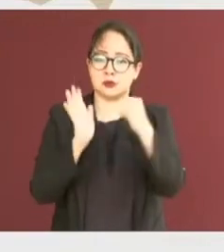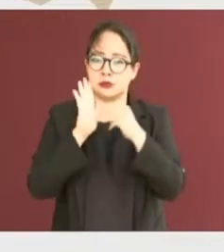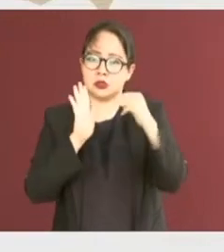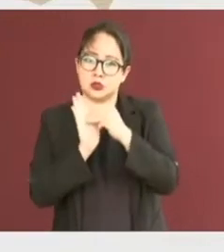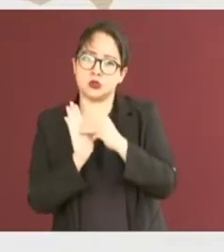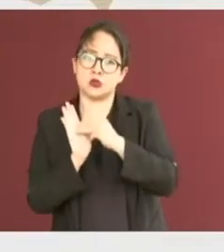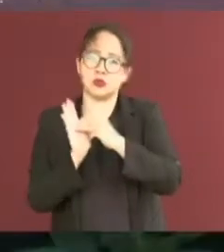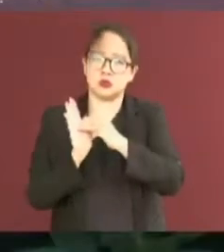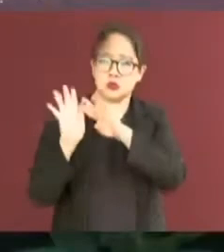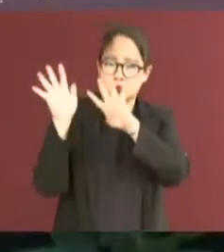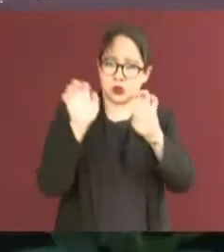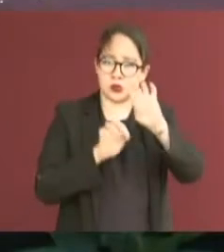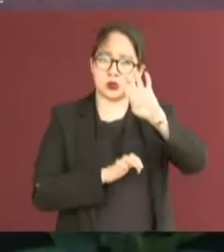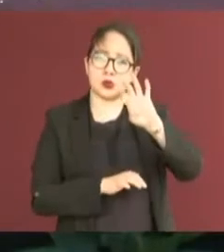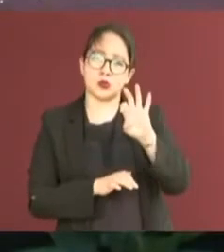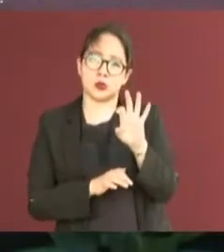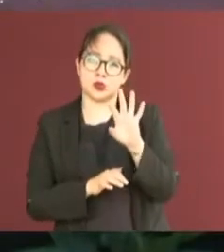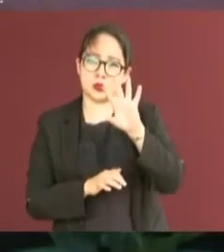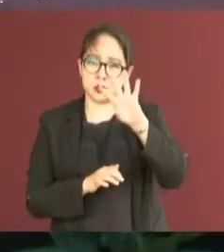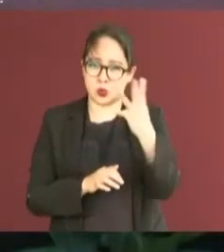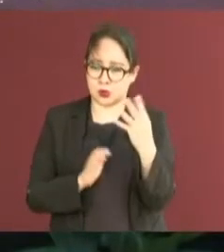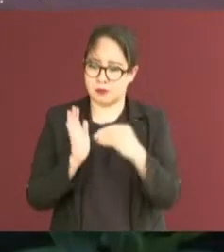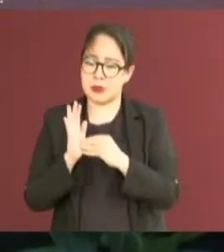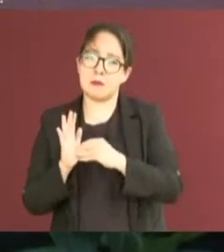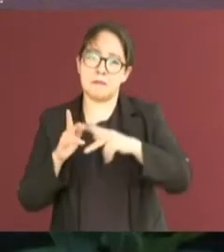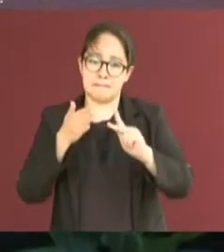703.294.000 plantas, de las cuales